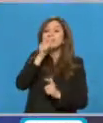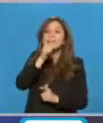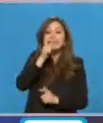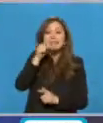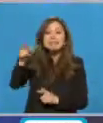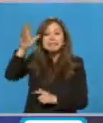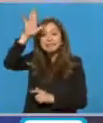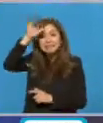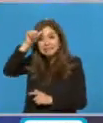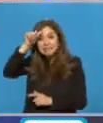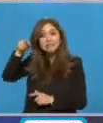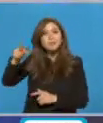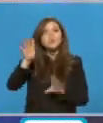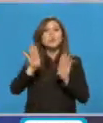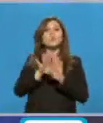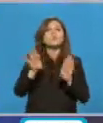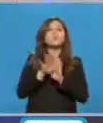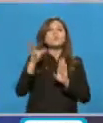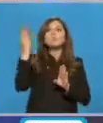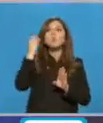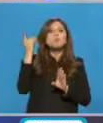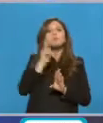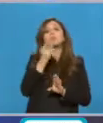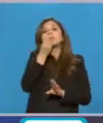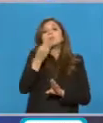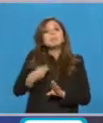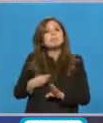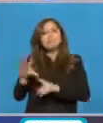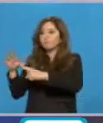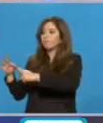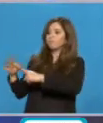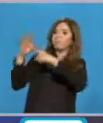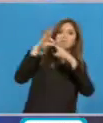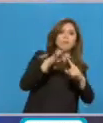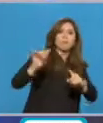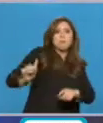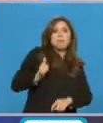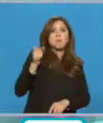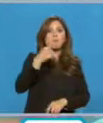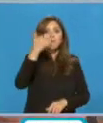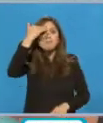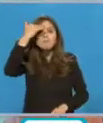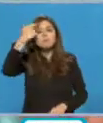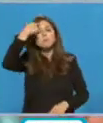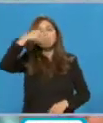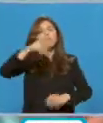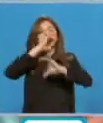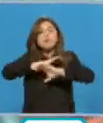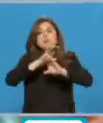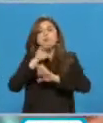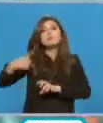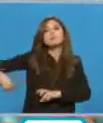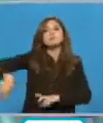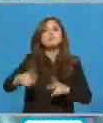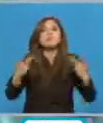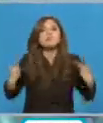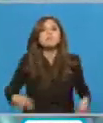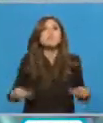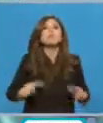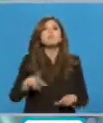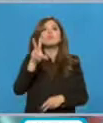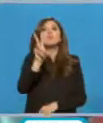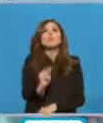o sea, un estaban check, ahí. para que me entiendas. O sea, fue de Ya vámonos. estaban Pues ahí. era para Ajá. aprovechar el tiempo, ¿no? Y para, que la gente no se